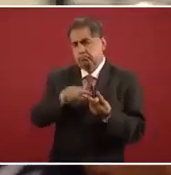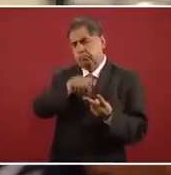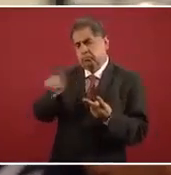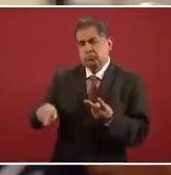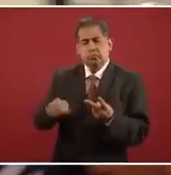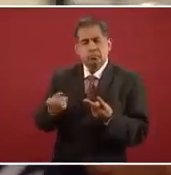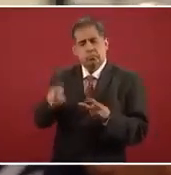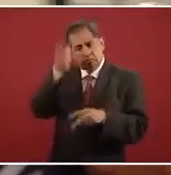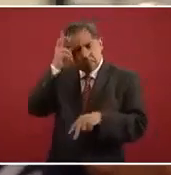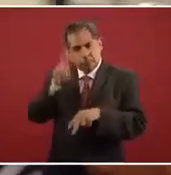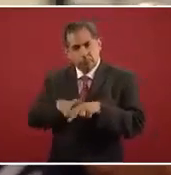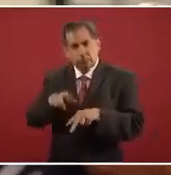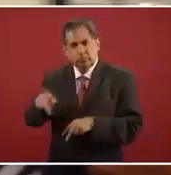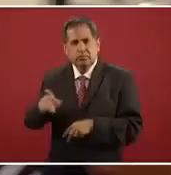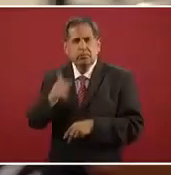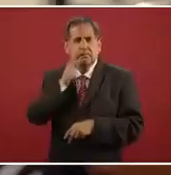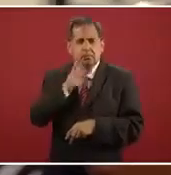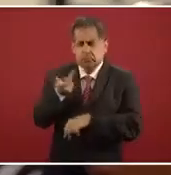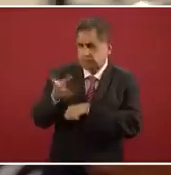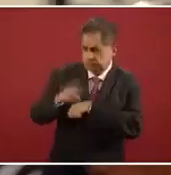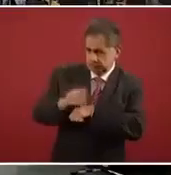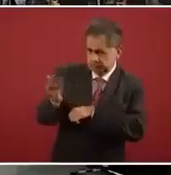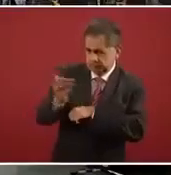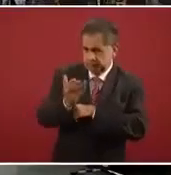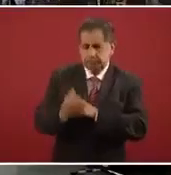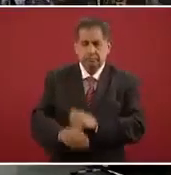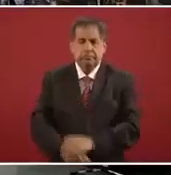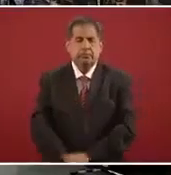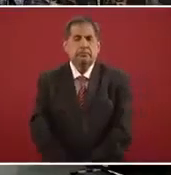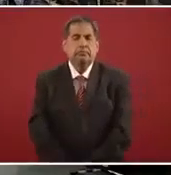director de Petróleos Mexicanos, si usted me lo permite.